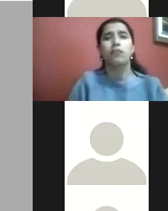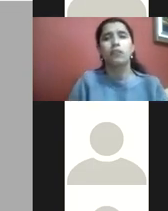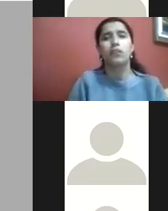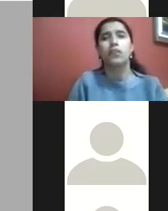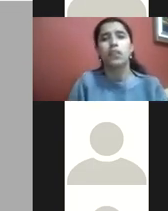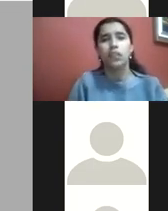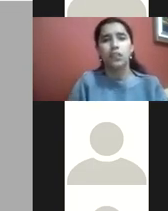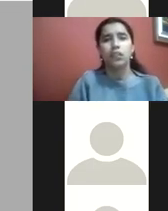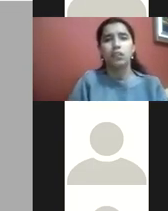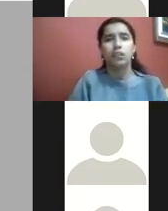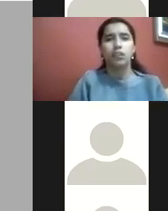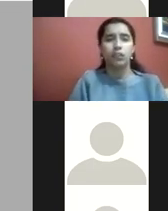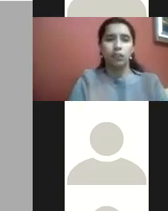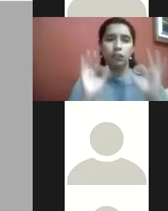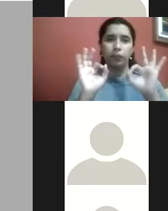Bien, entonces